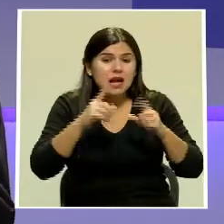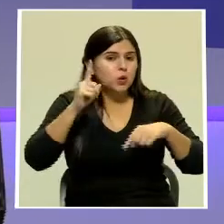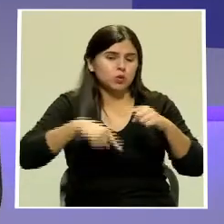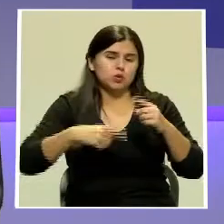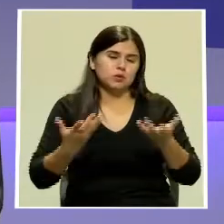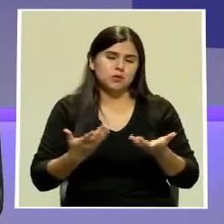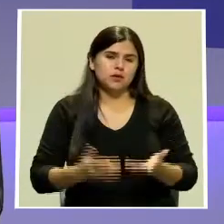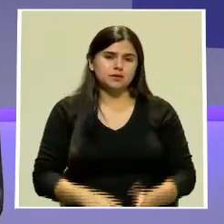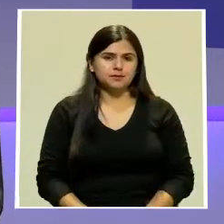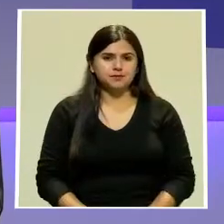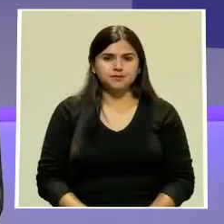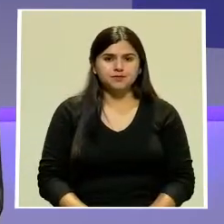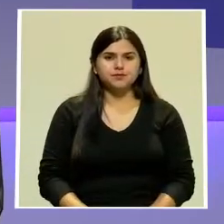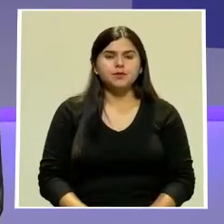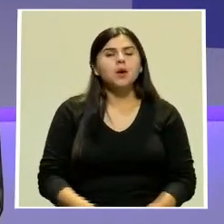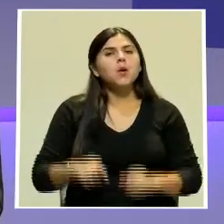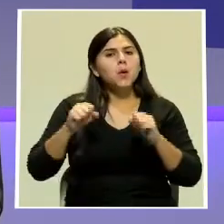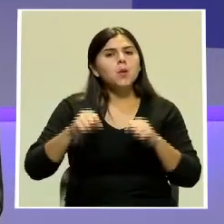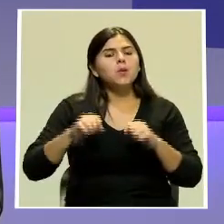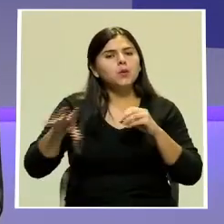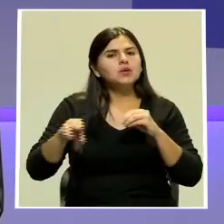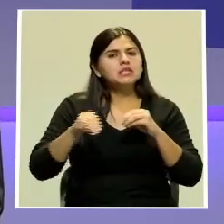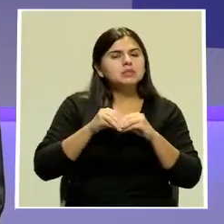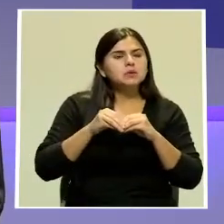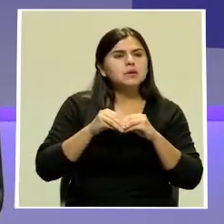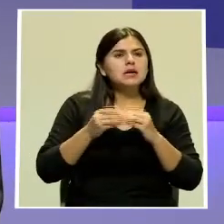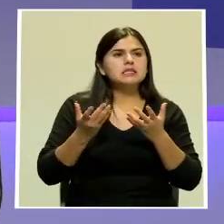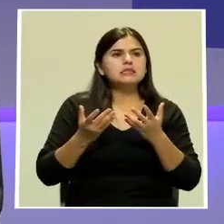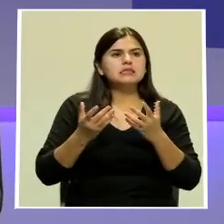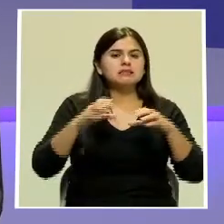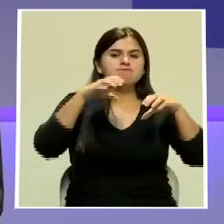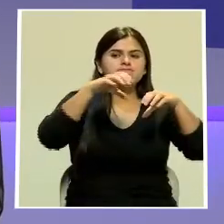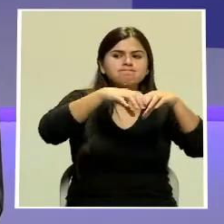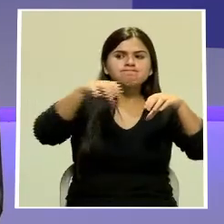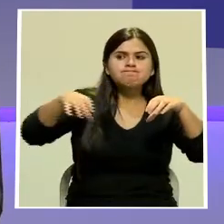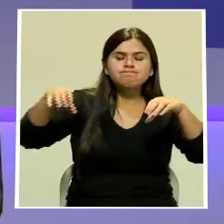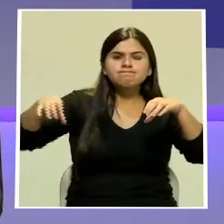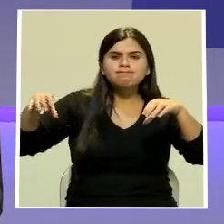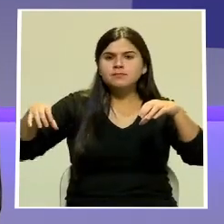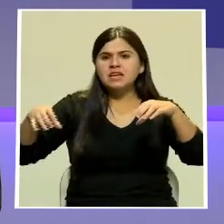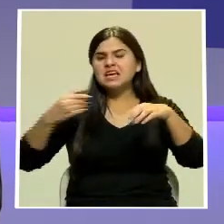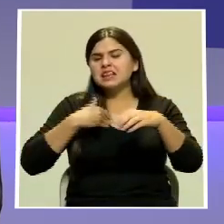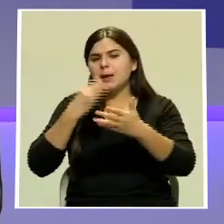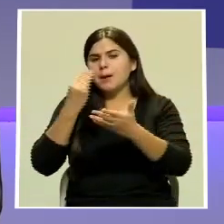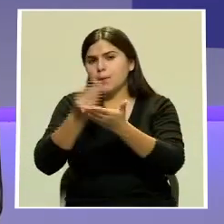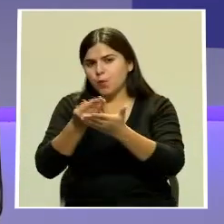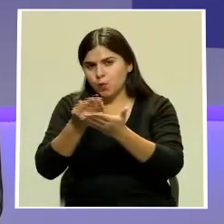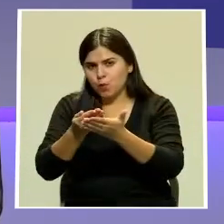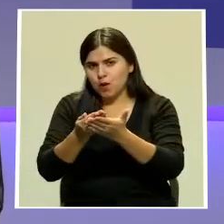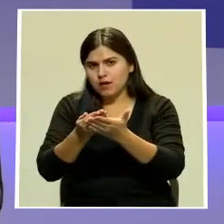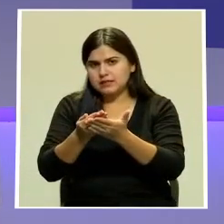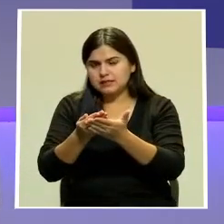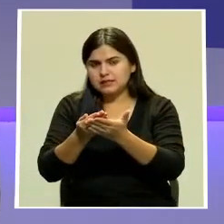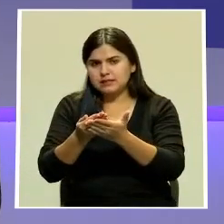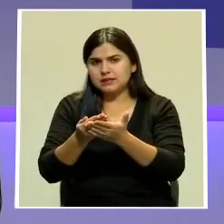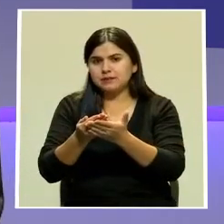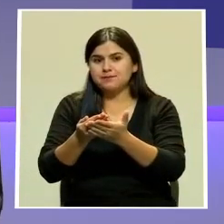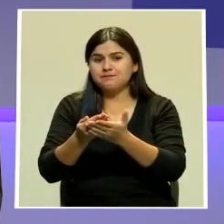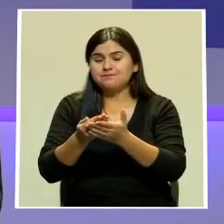Podría sumarse, yo creo, de una forma muy legítima, sectores, digamos, que tengan propuestas muy aterrizadas, el